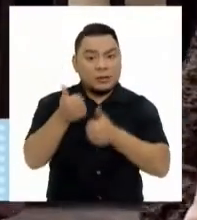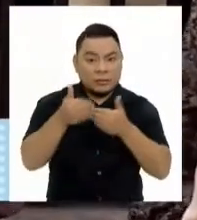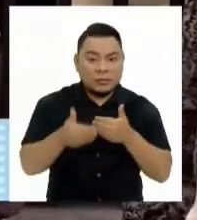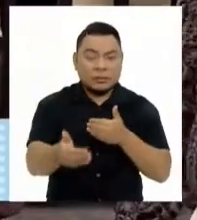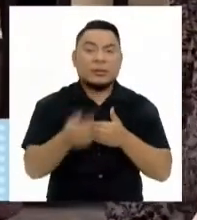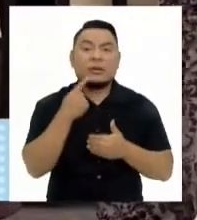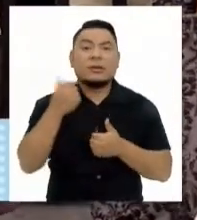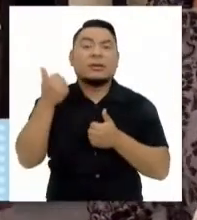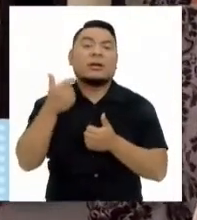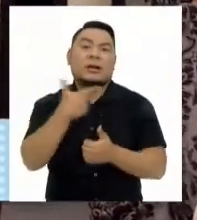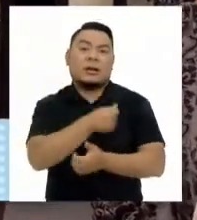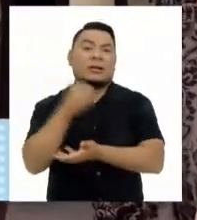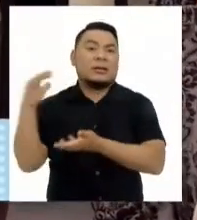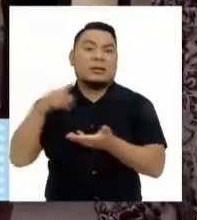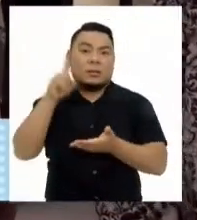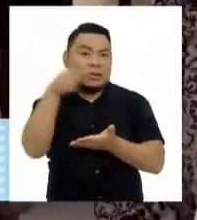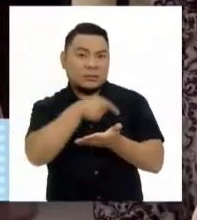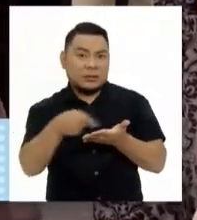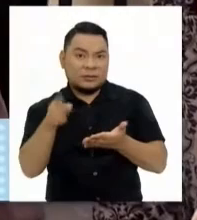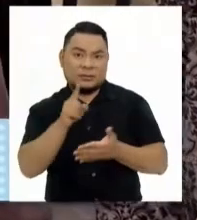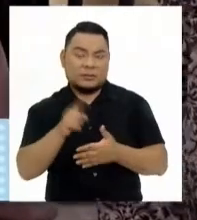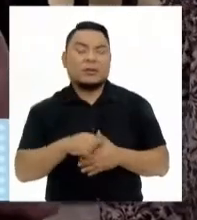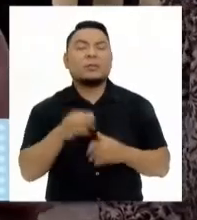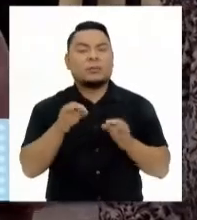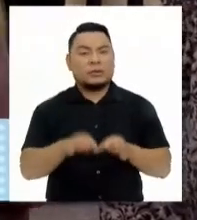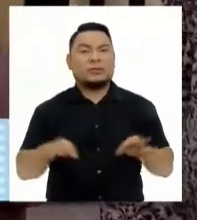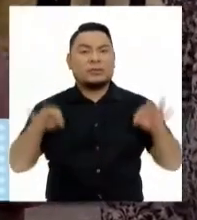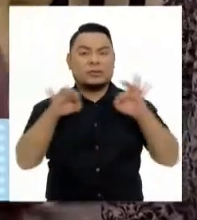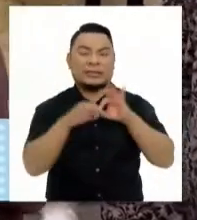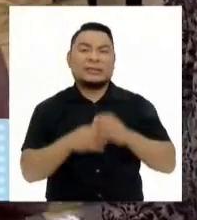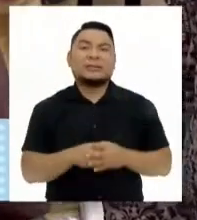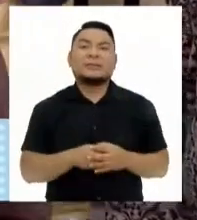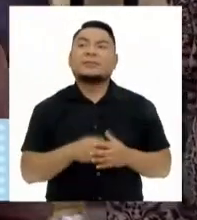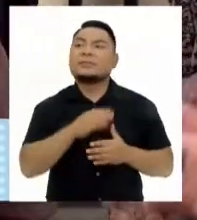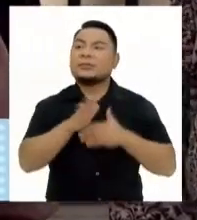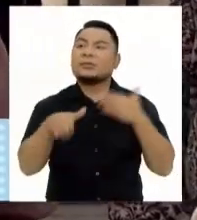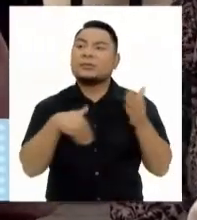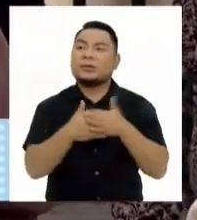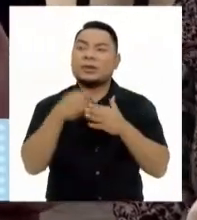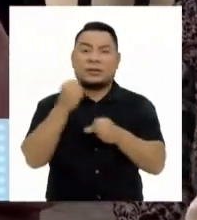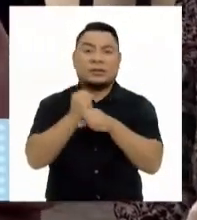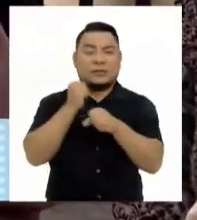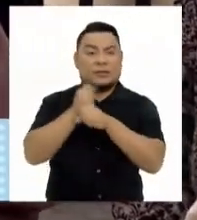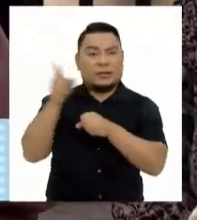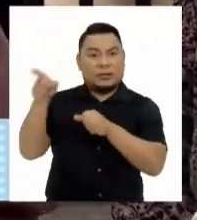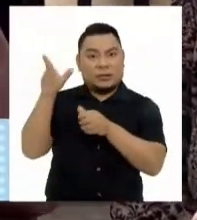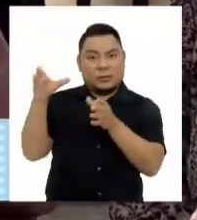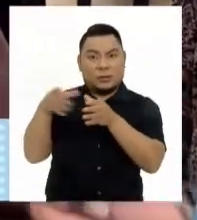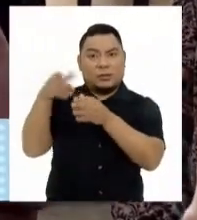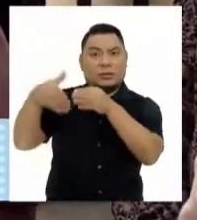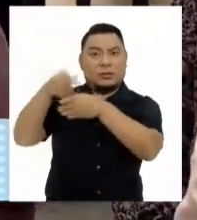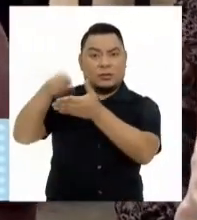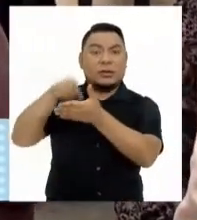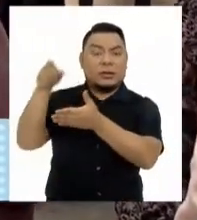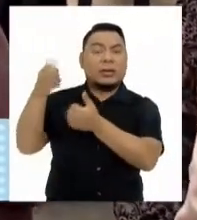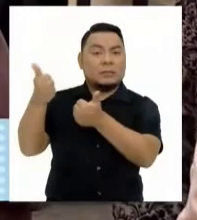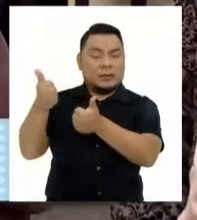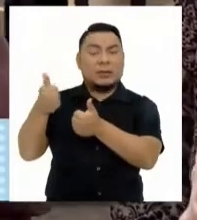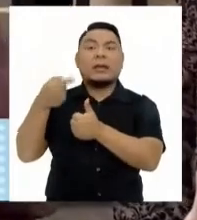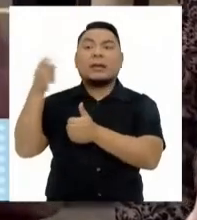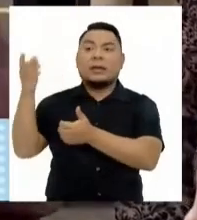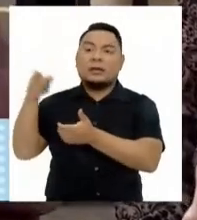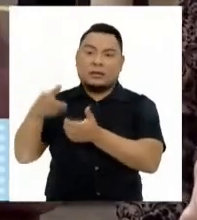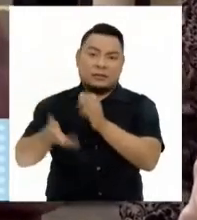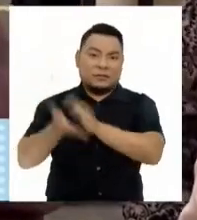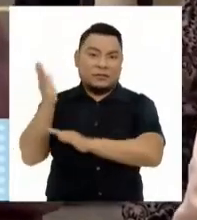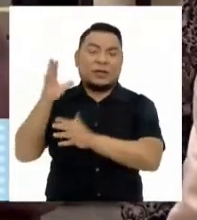a venir las vacunas en una semana, ¿no? Por eso es importante todas estas gestiones que se están haciendo para tener vacunas